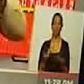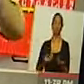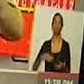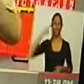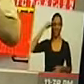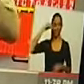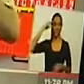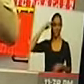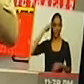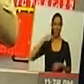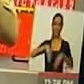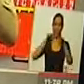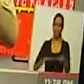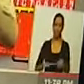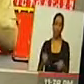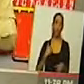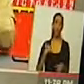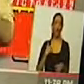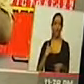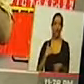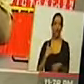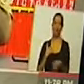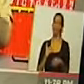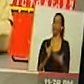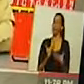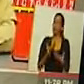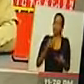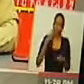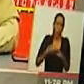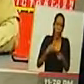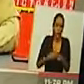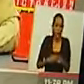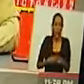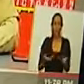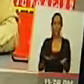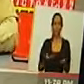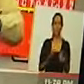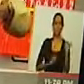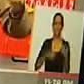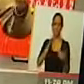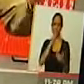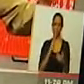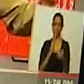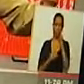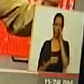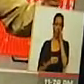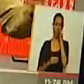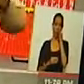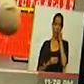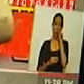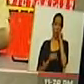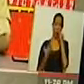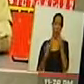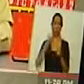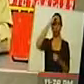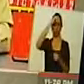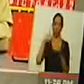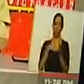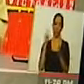que detengan cualquier aventura, cualquier locura de Jair Bolsonaro en coordinación con Donald Trump contra